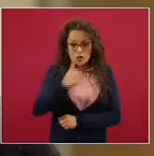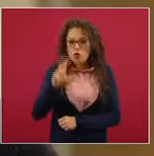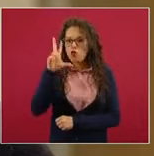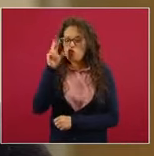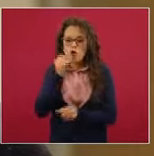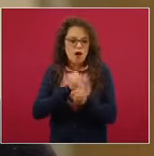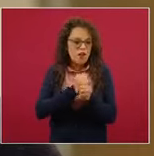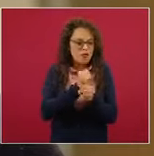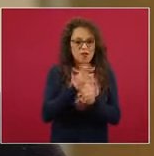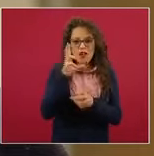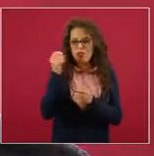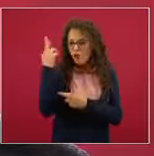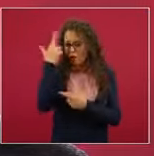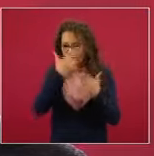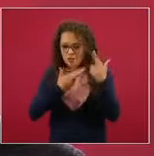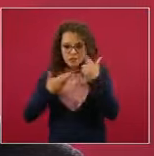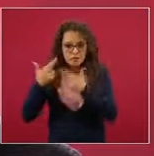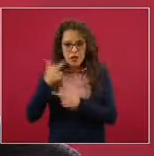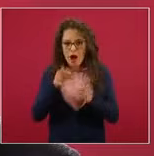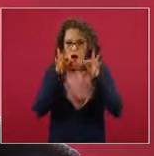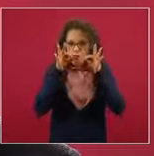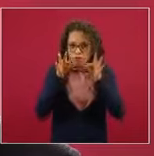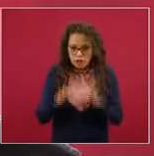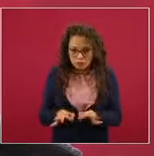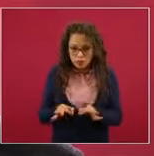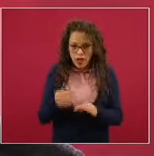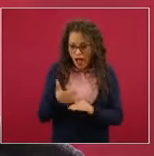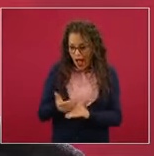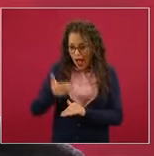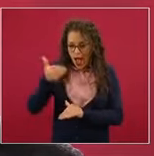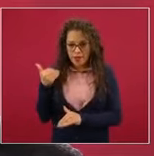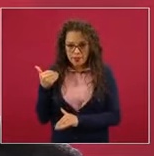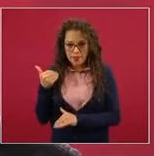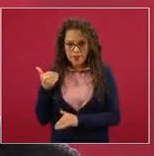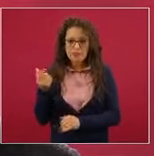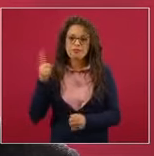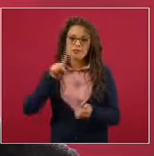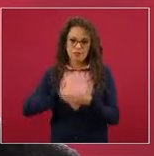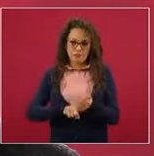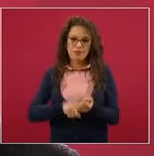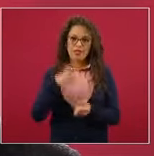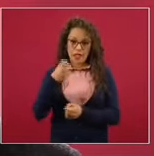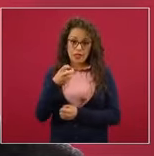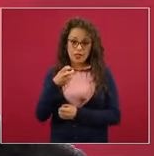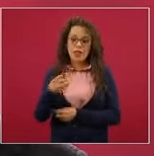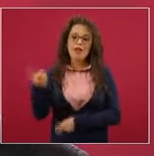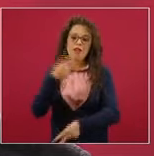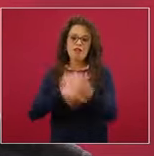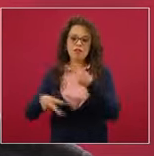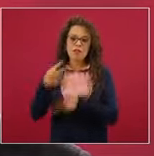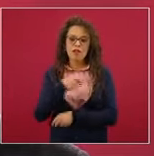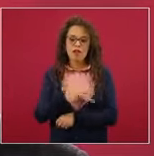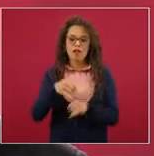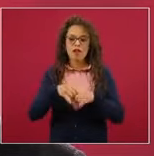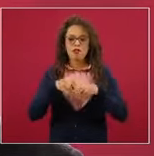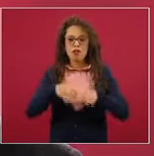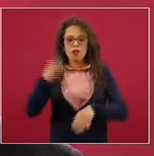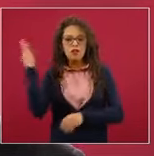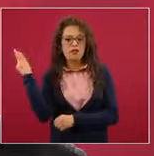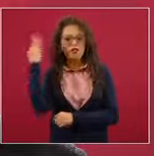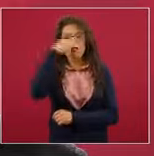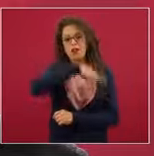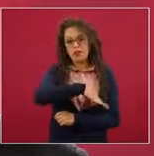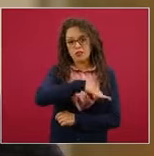no documentada, no rigurosamente analizada, contribuye a la desinformación. Que este es el fenómeno de la